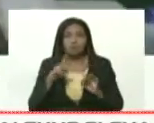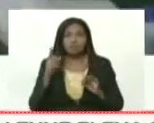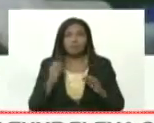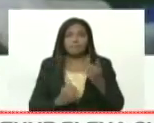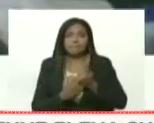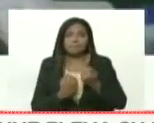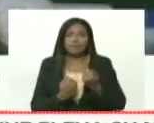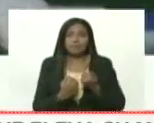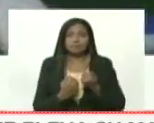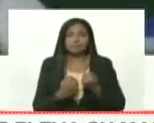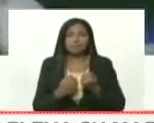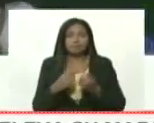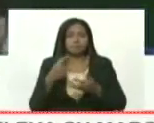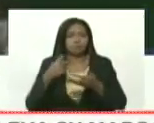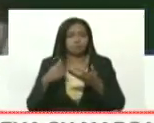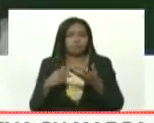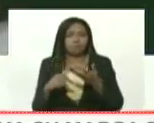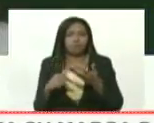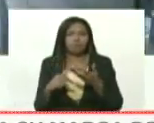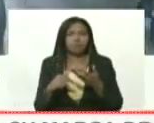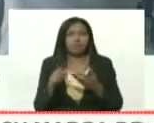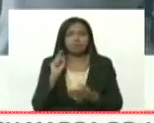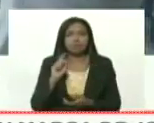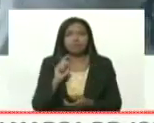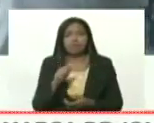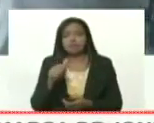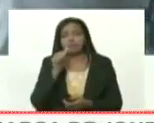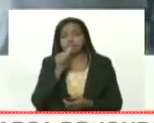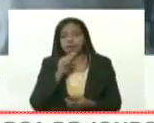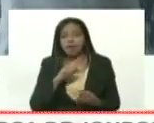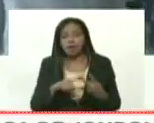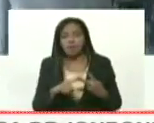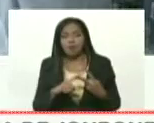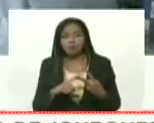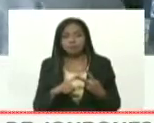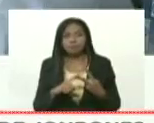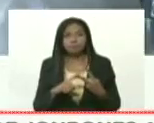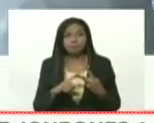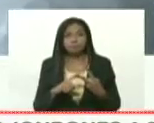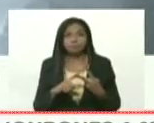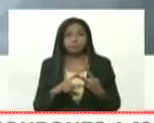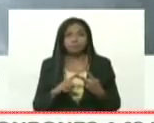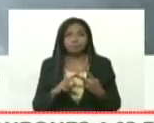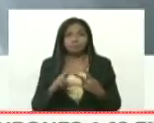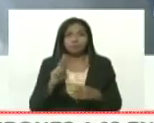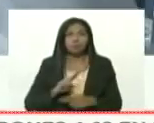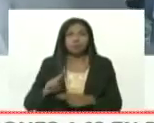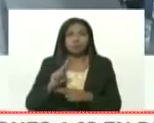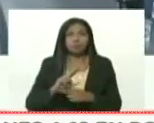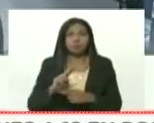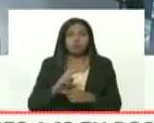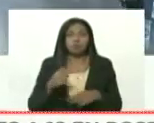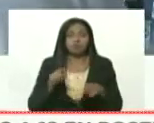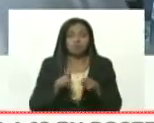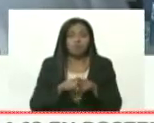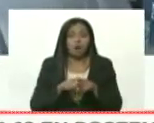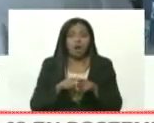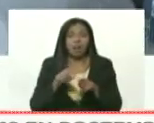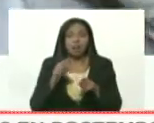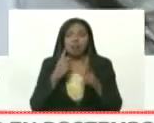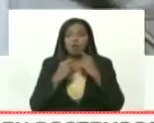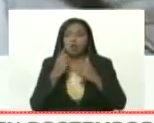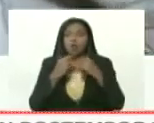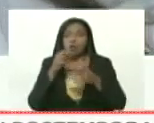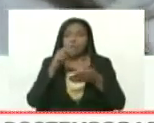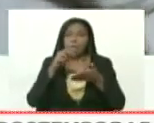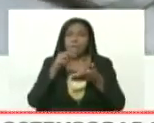a alcoholes, en base a agua y utilizando como edulcorante la stevia.